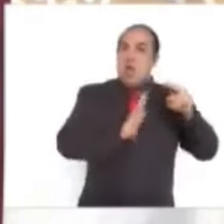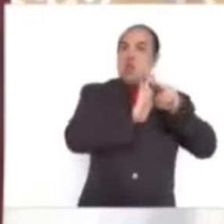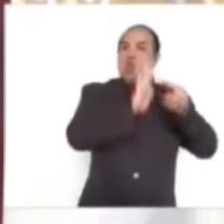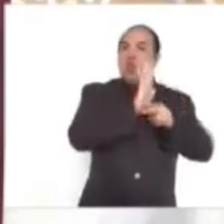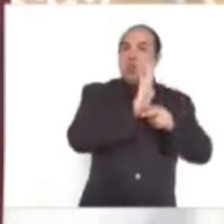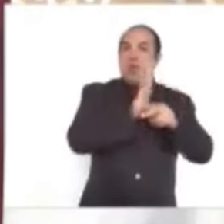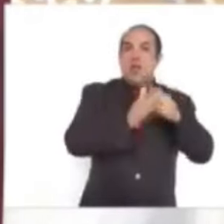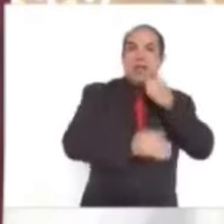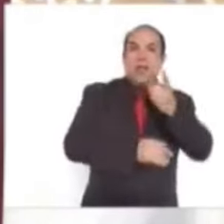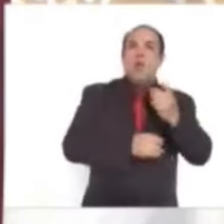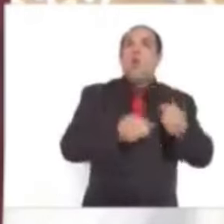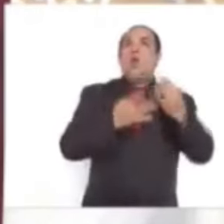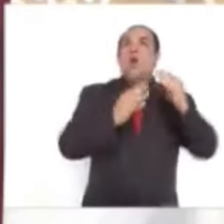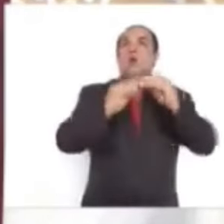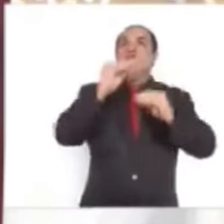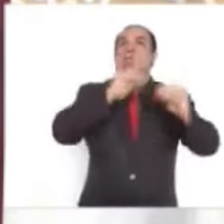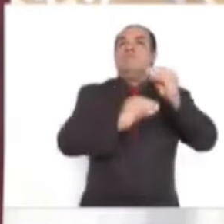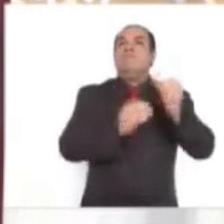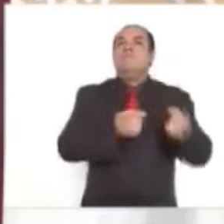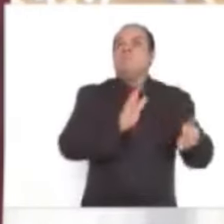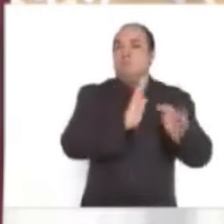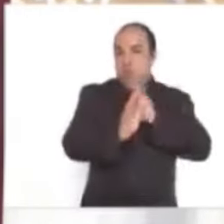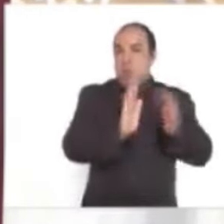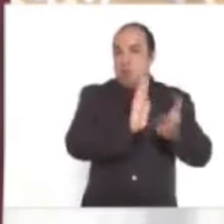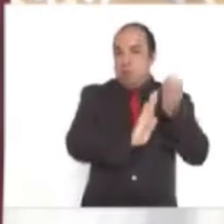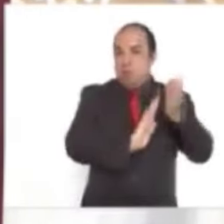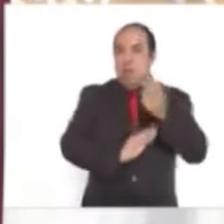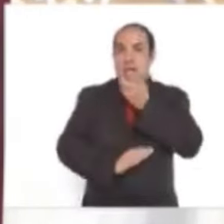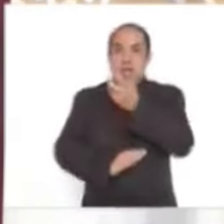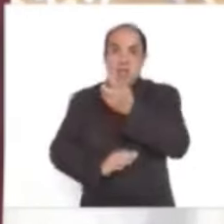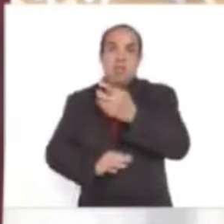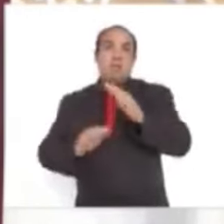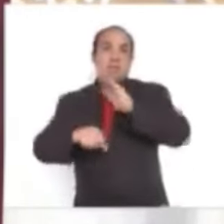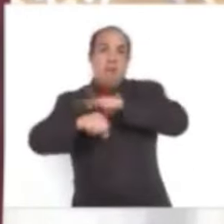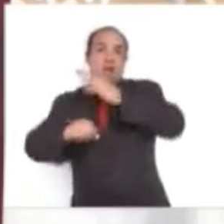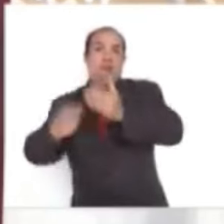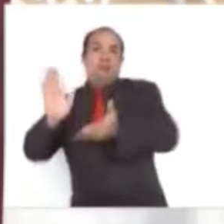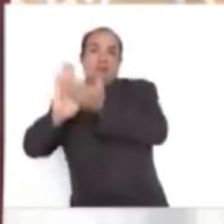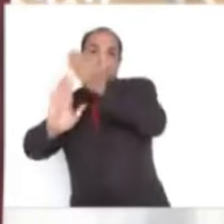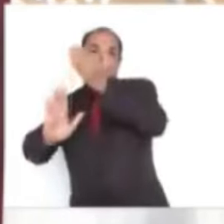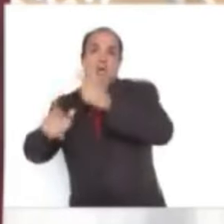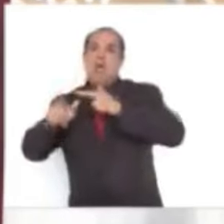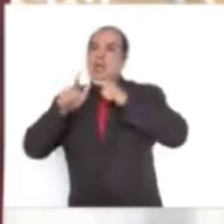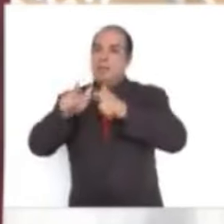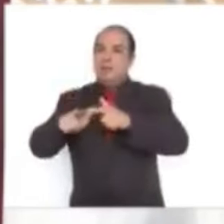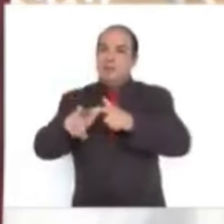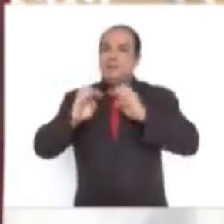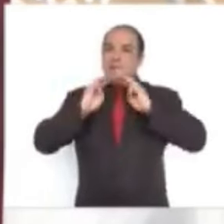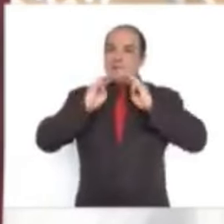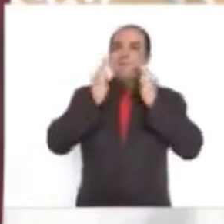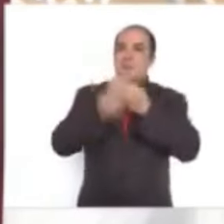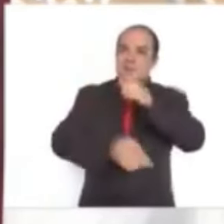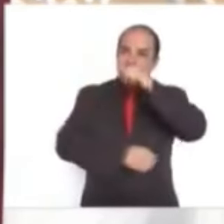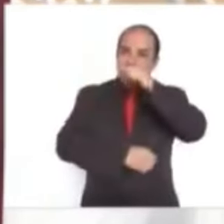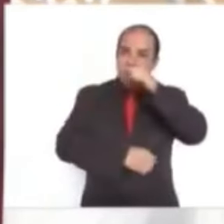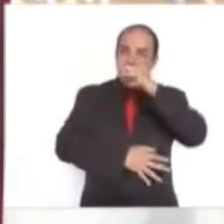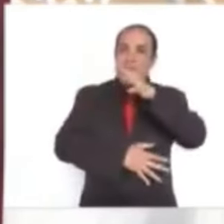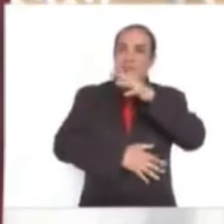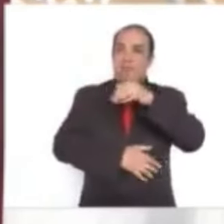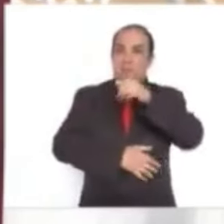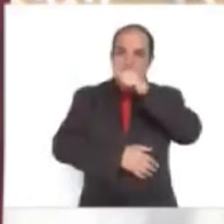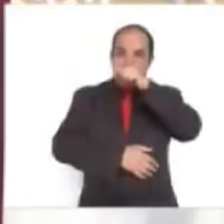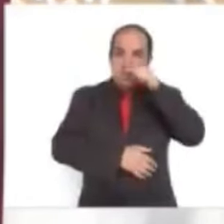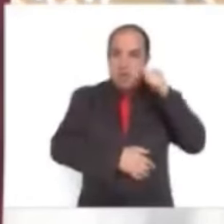que se pueden construir, ahí se están construyendo más. O sea que sigue el cártel inmobiliario, sigue la